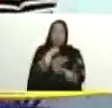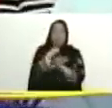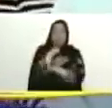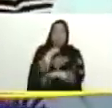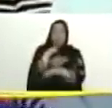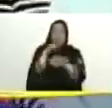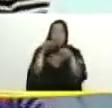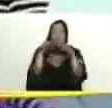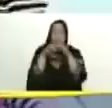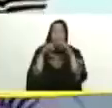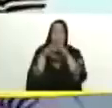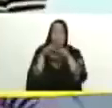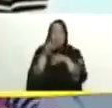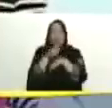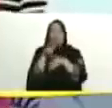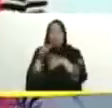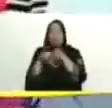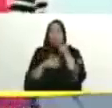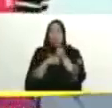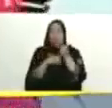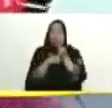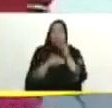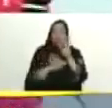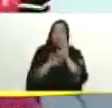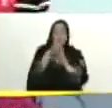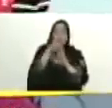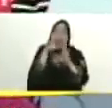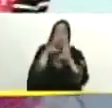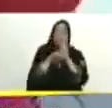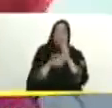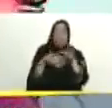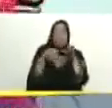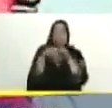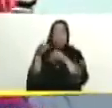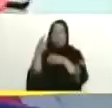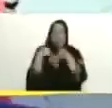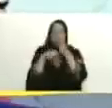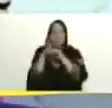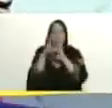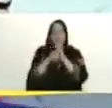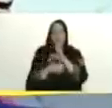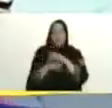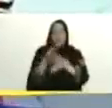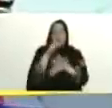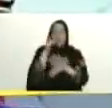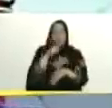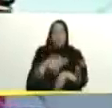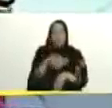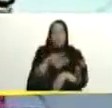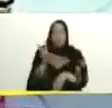corruptela, del bandidaje y del surgimiento de mafias que han robado la riqueza del pueblo.